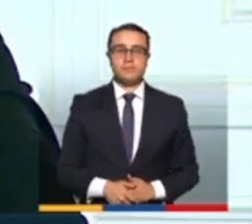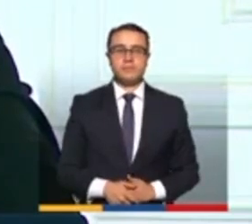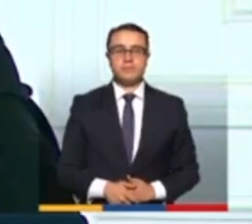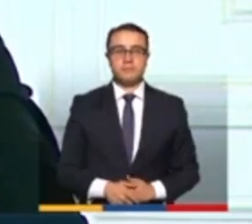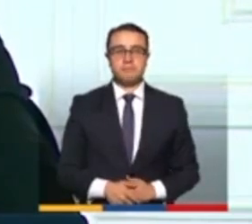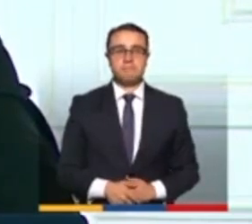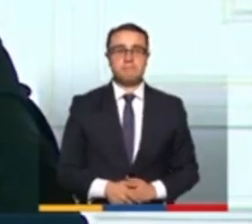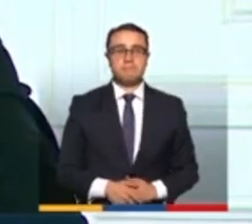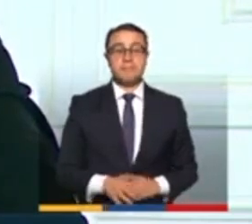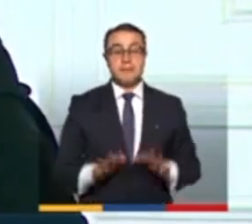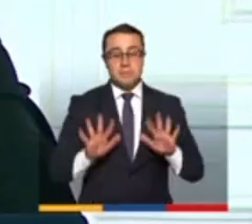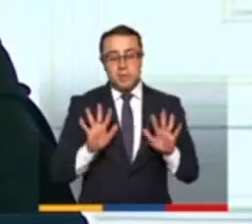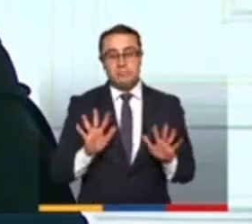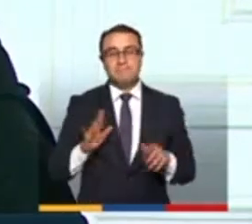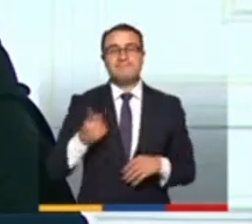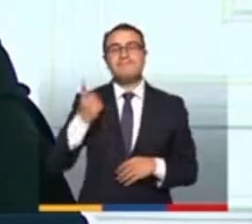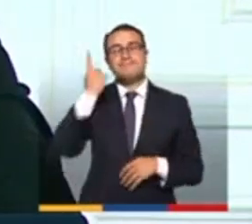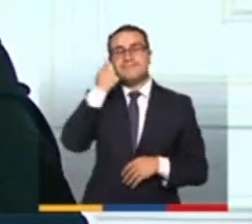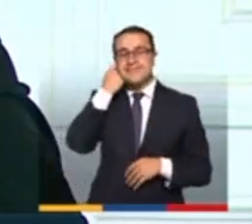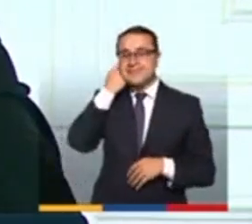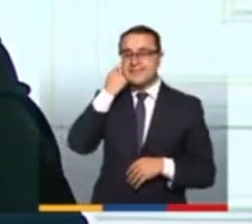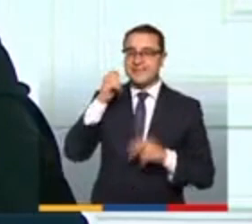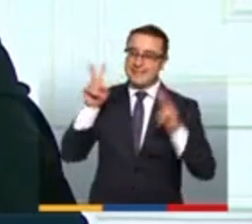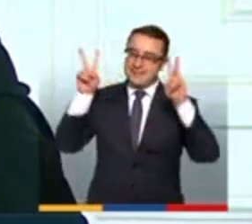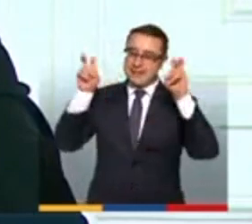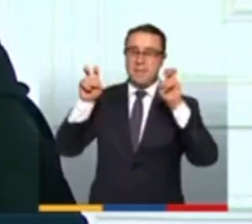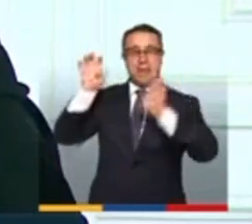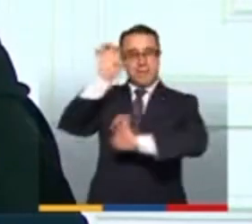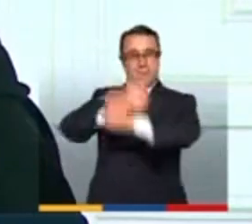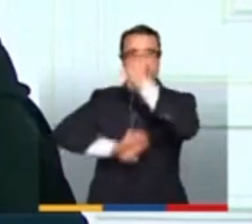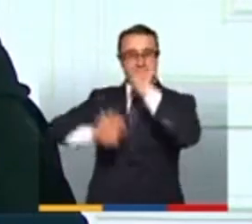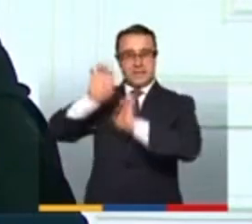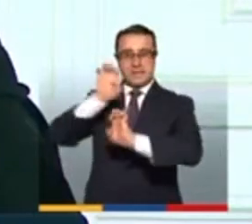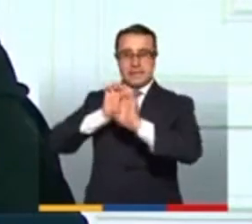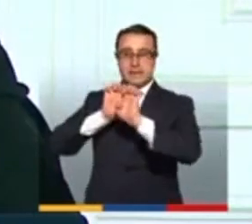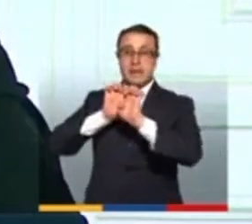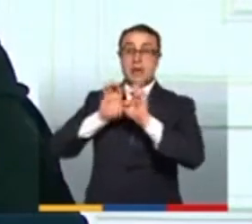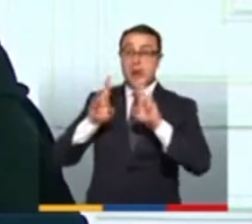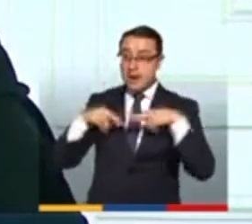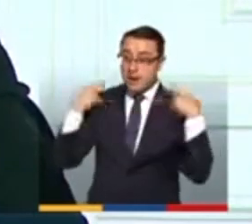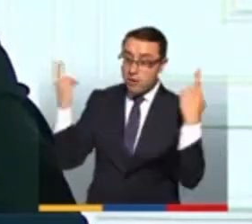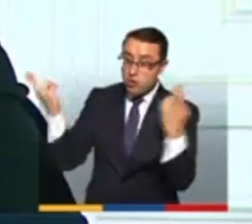Bueno, ahí ya tocamos el tema del sector defensa. No hemos hecho una reunión en defensa